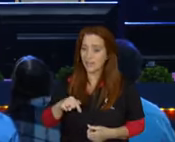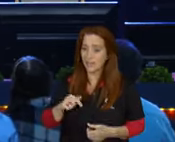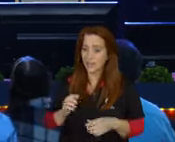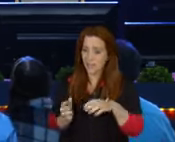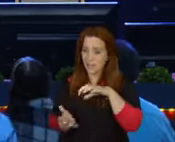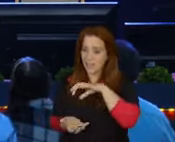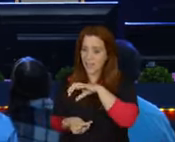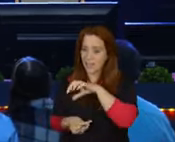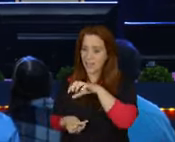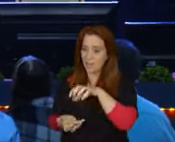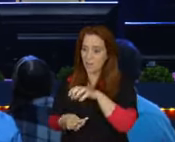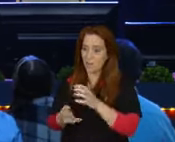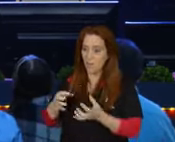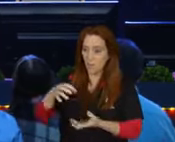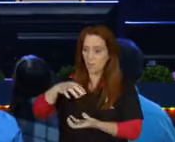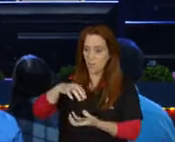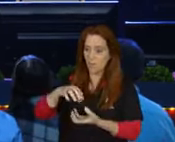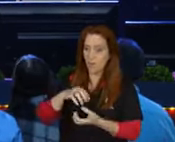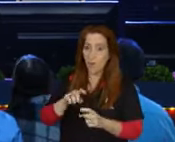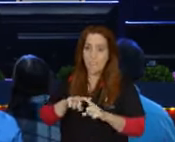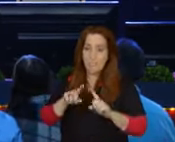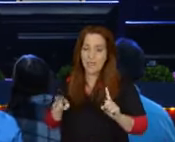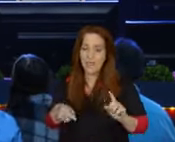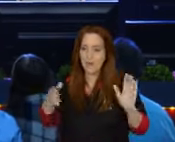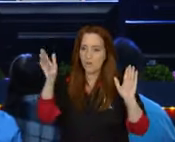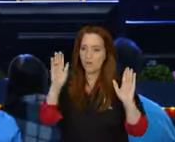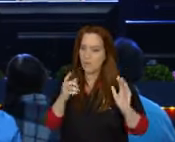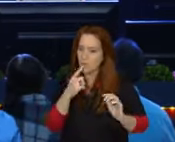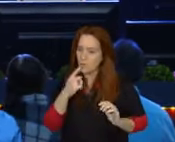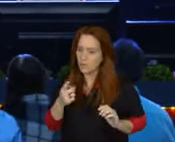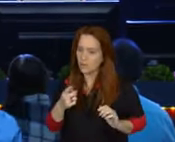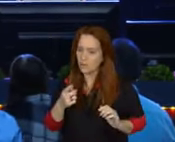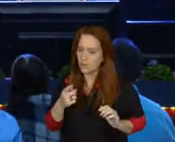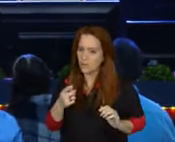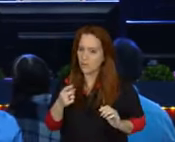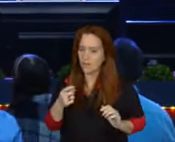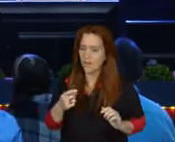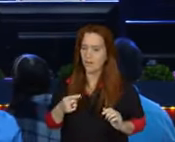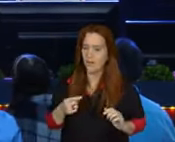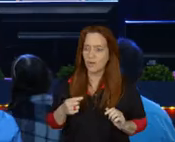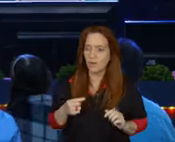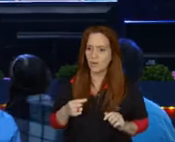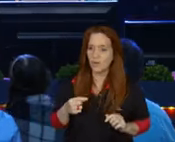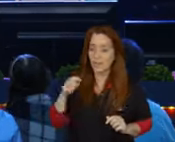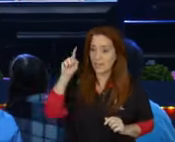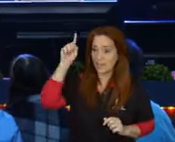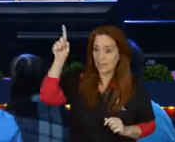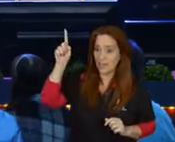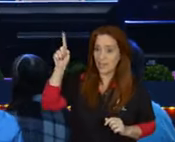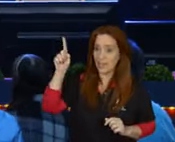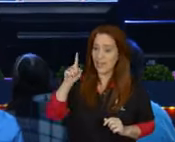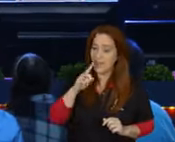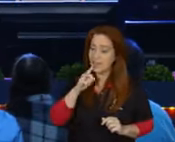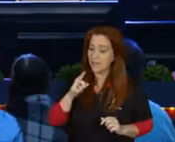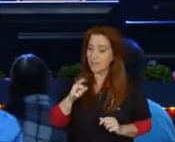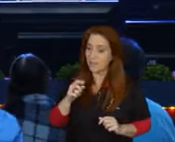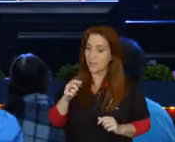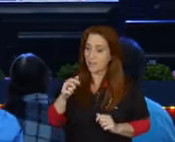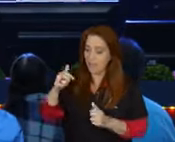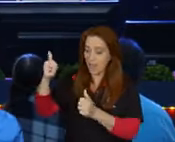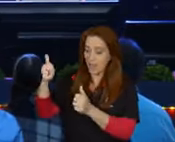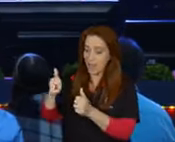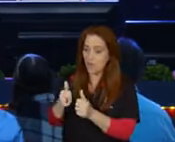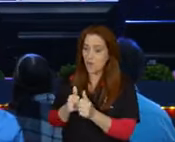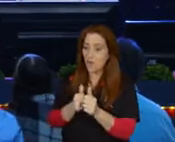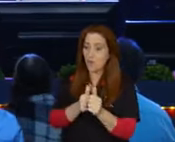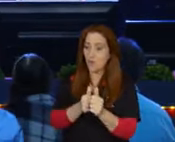Pero también dijo que confía, yo he vencido al mundo. Si hay alguien que ha estado expuesto a esta tremenda palabra y